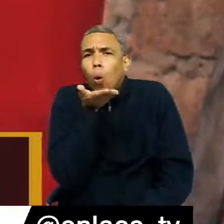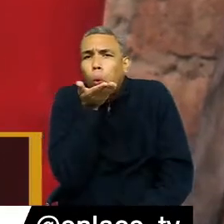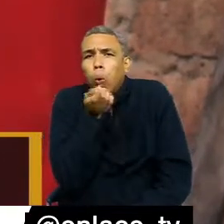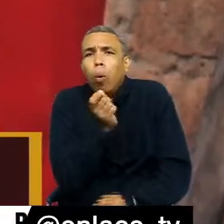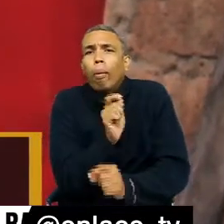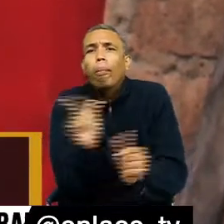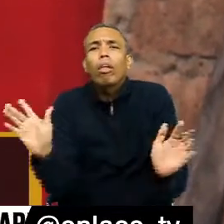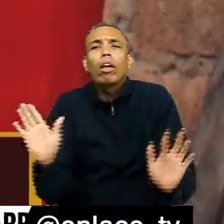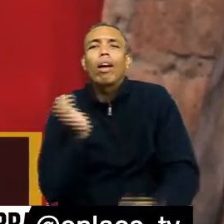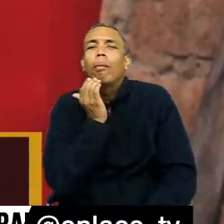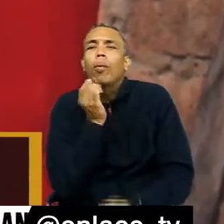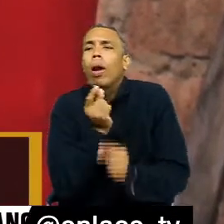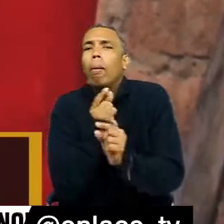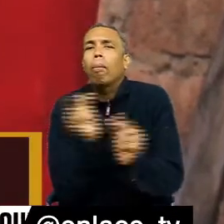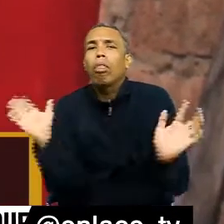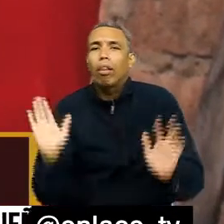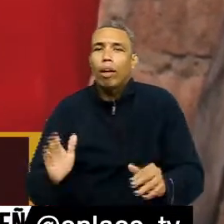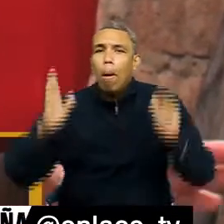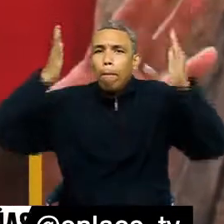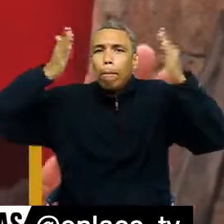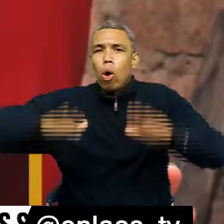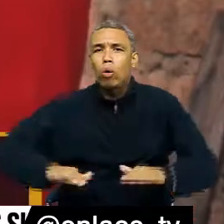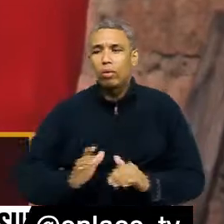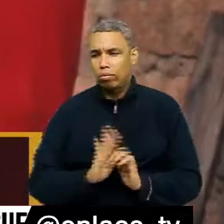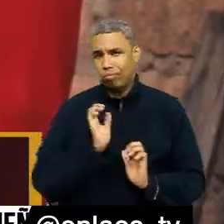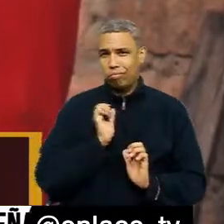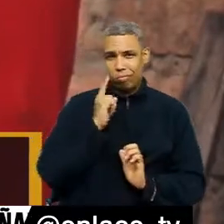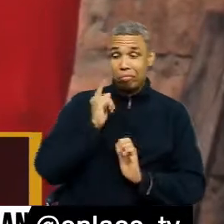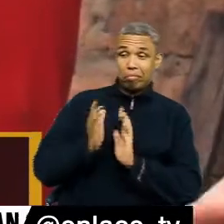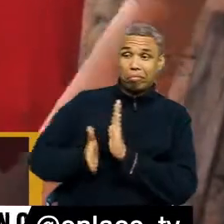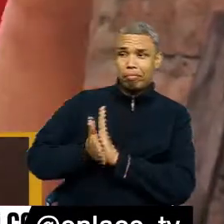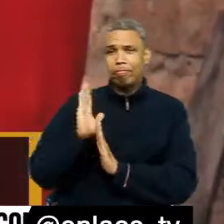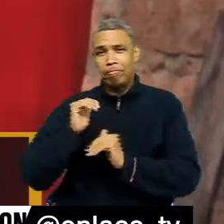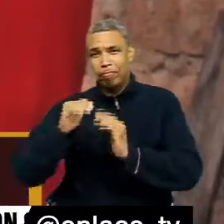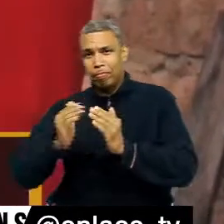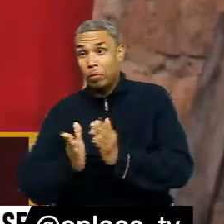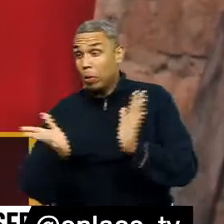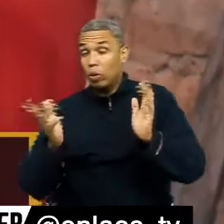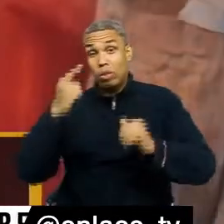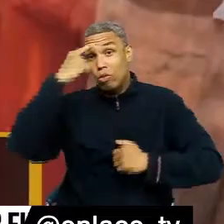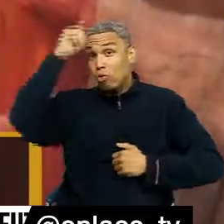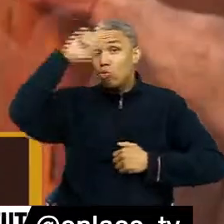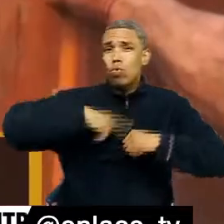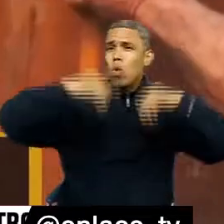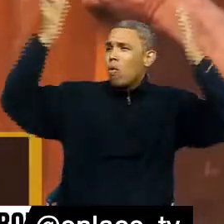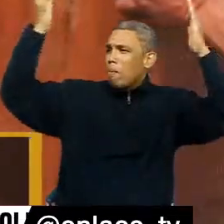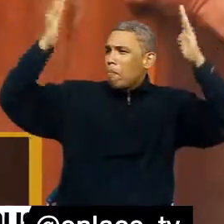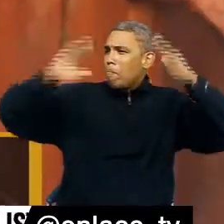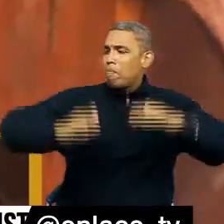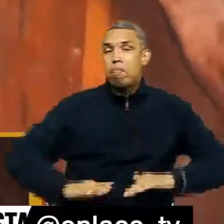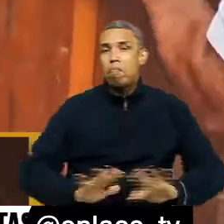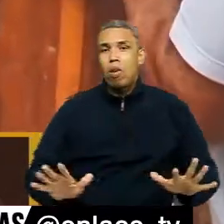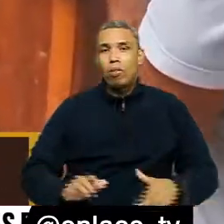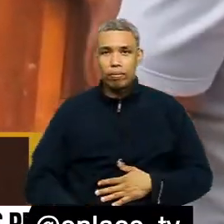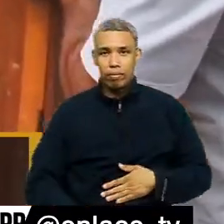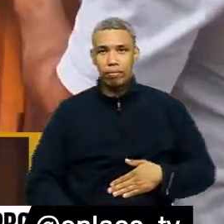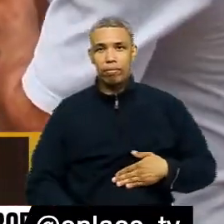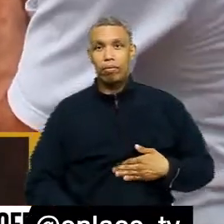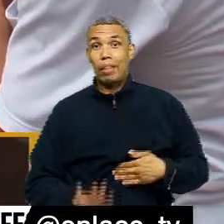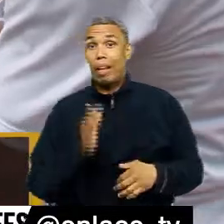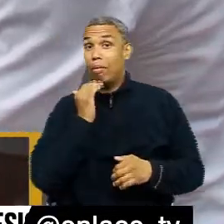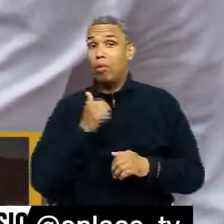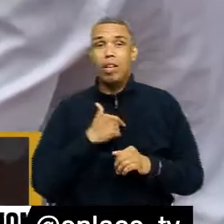vaya saliendo y yo saqué a la niña. Cuando nosotros quedamos a la puerta de la allá, cuando se vino, o sea, ya estaba esperando que tal vez que yo saliera, porque yo que